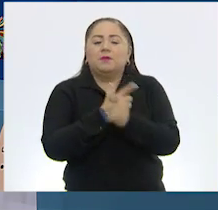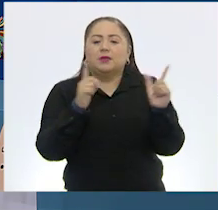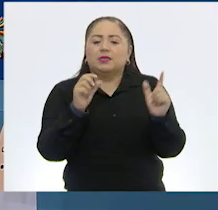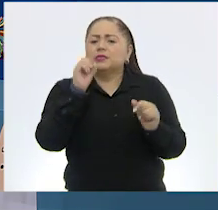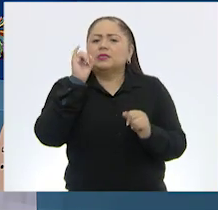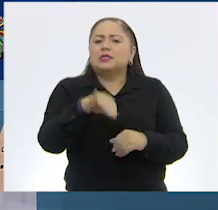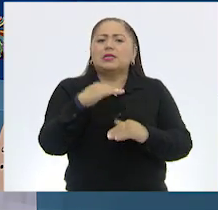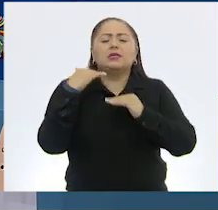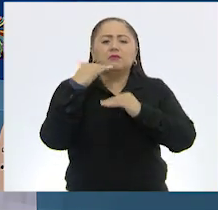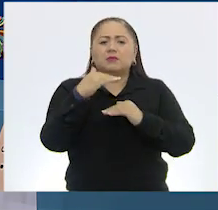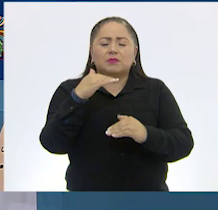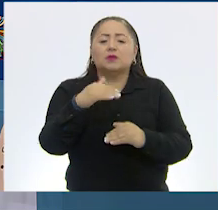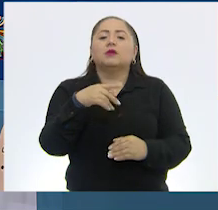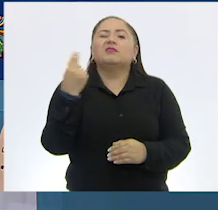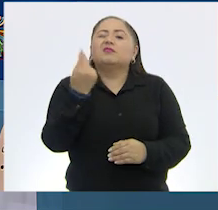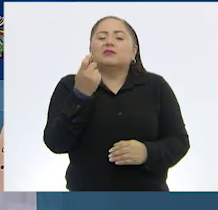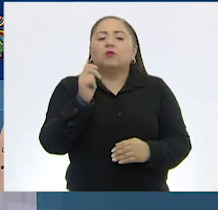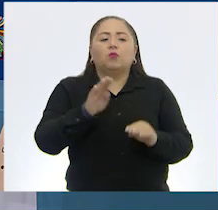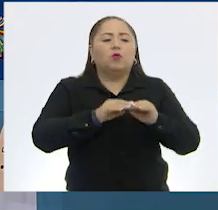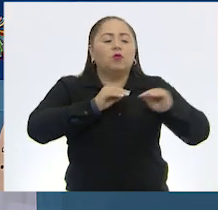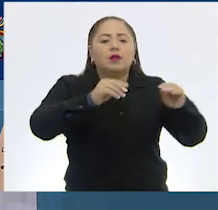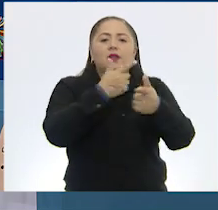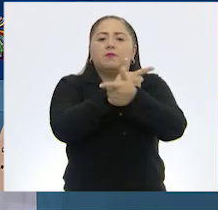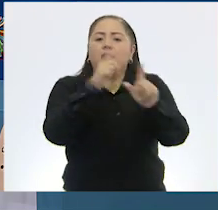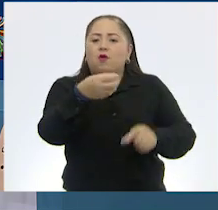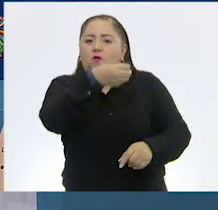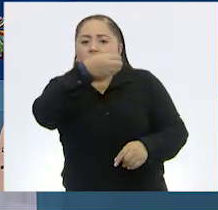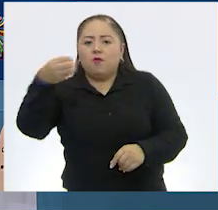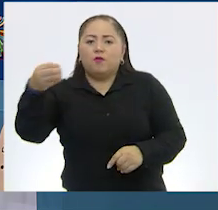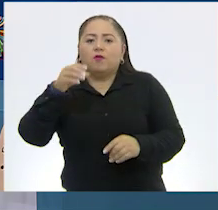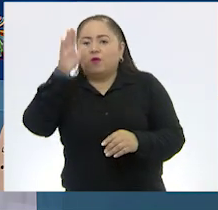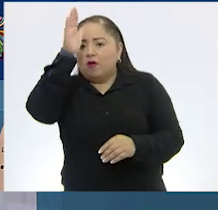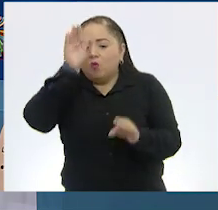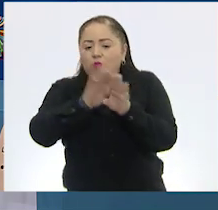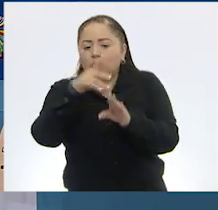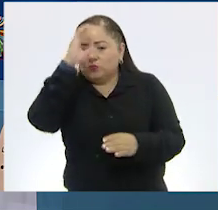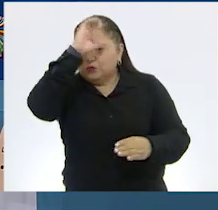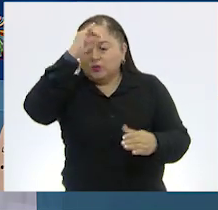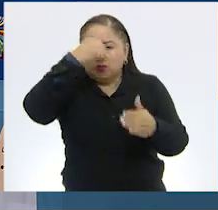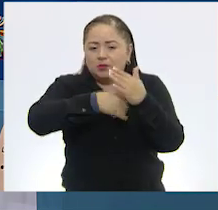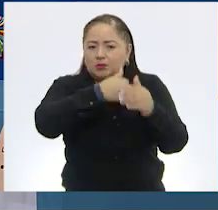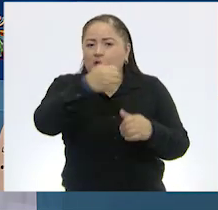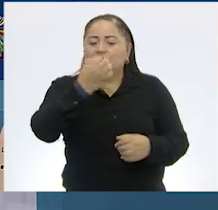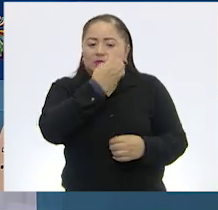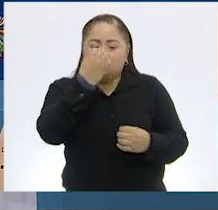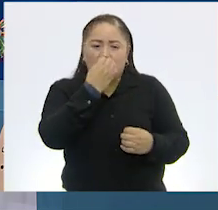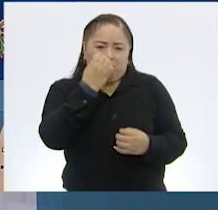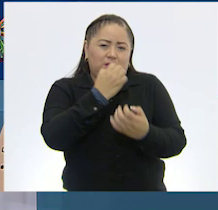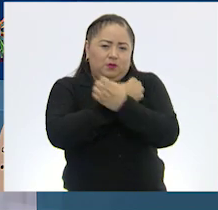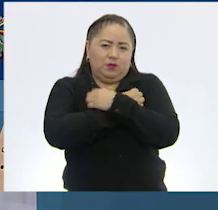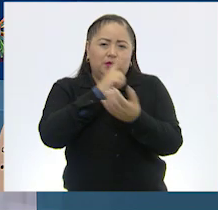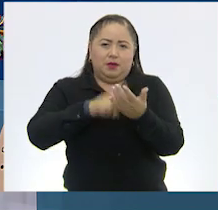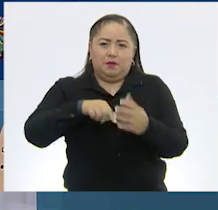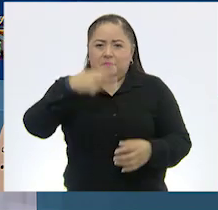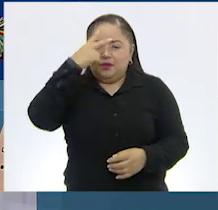sin límites, sino que promueve una libertad ordenada de acuerdo con la ciencia. La educación en México